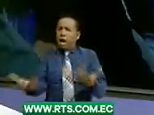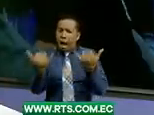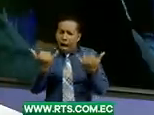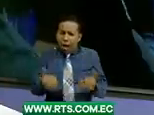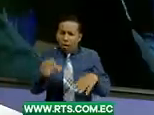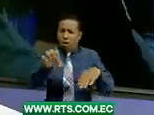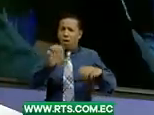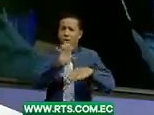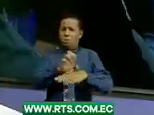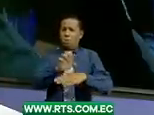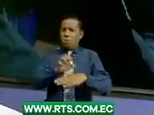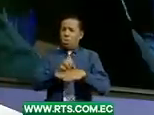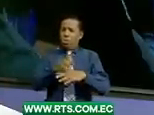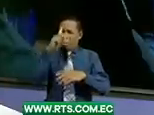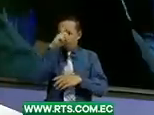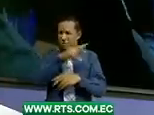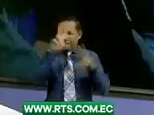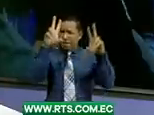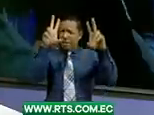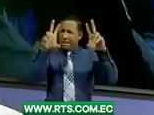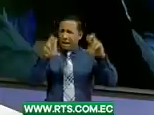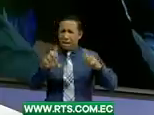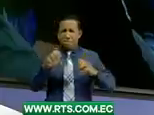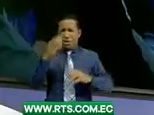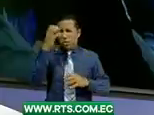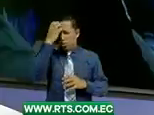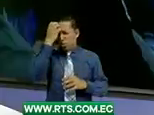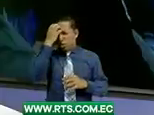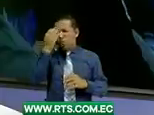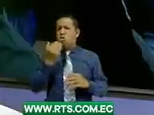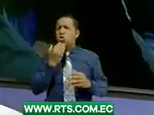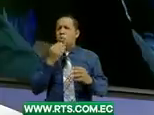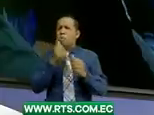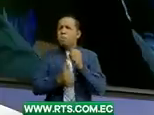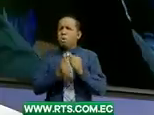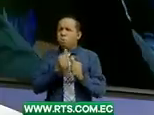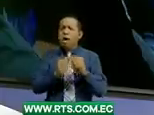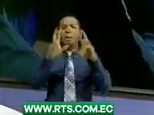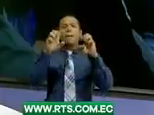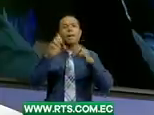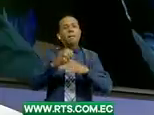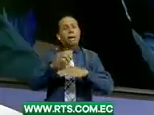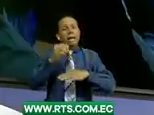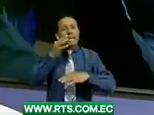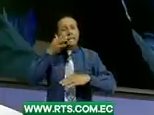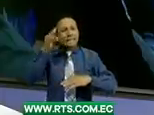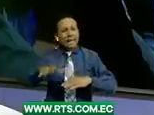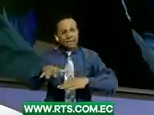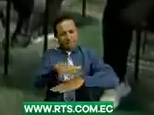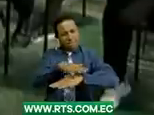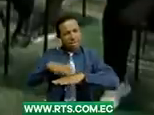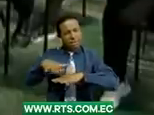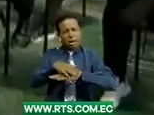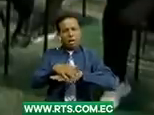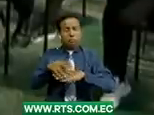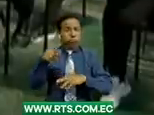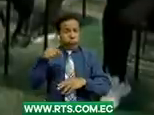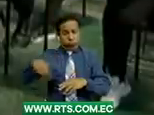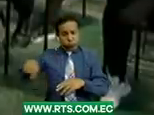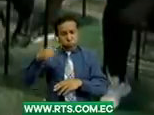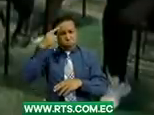luego de la filtración de la prueba Ser Bachiller, que analizan si debe ser o no eliminada.